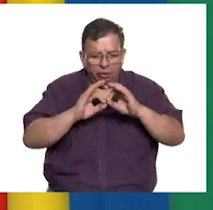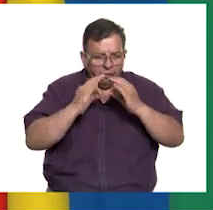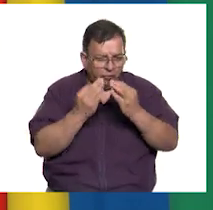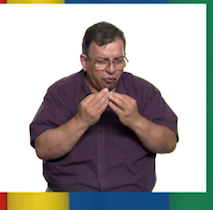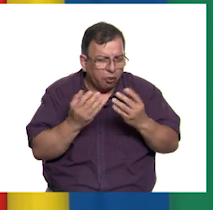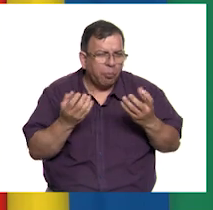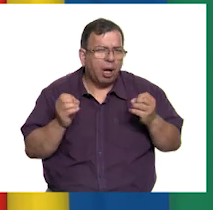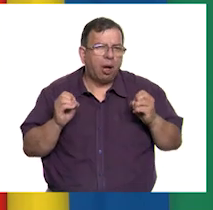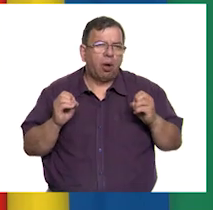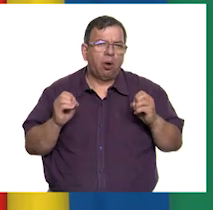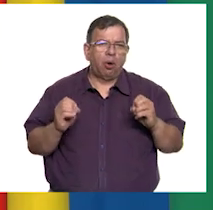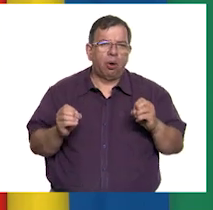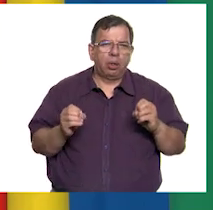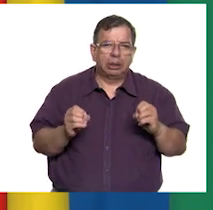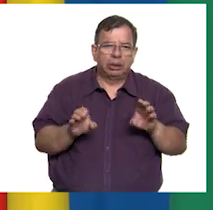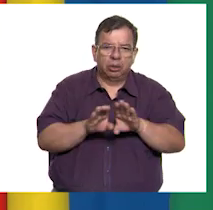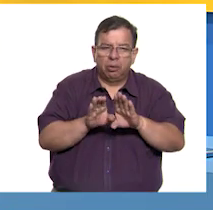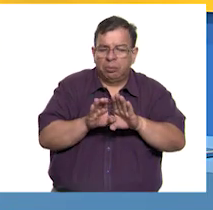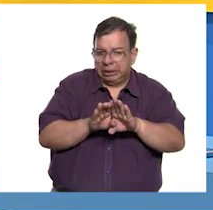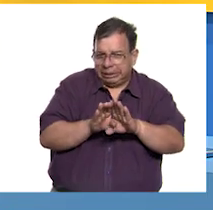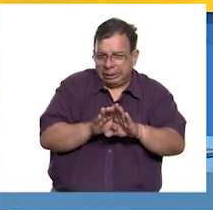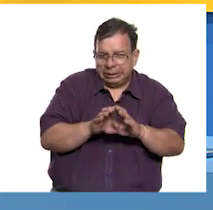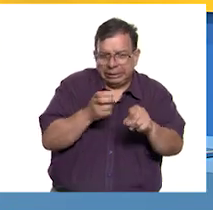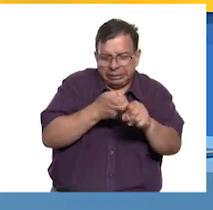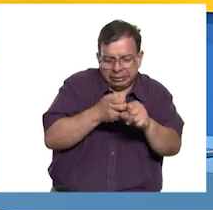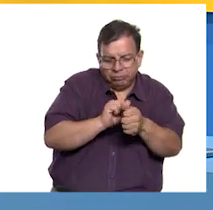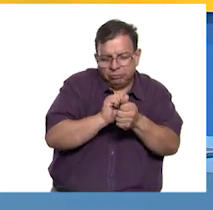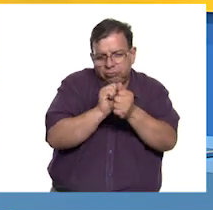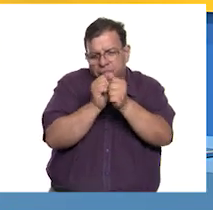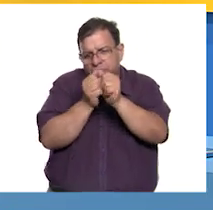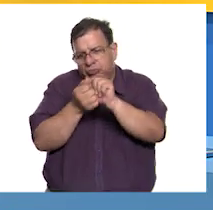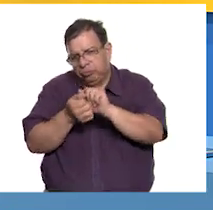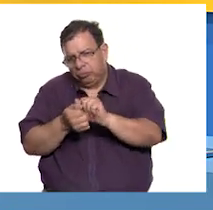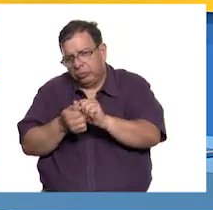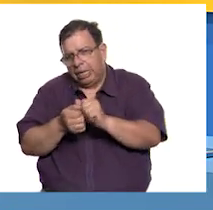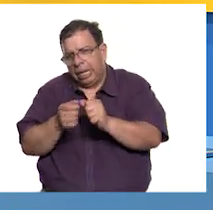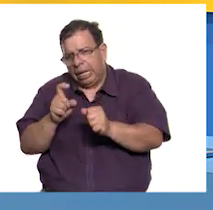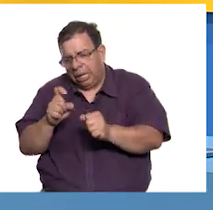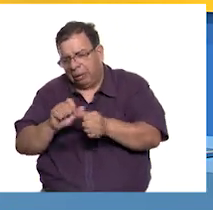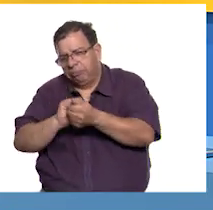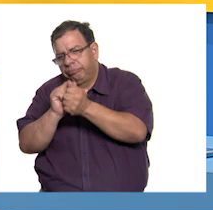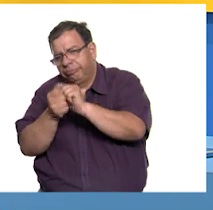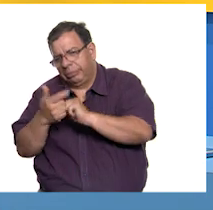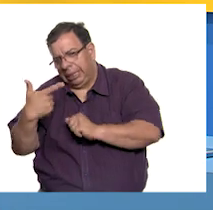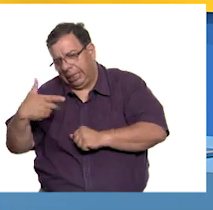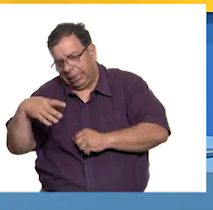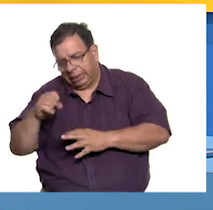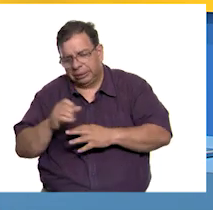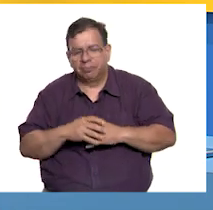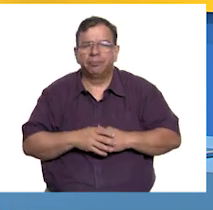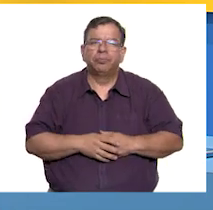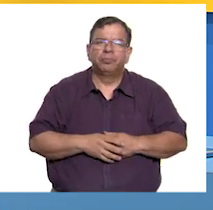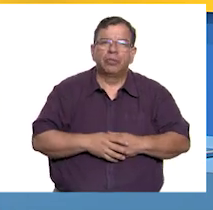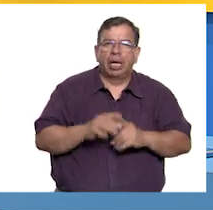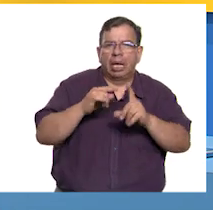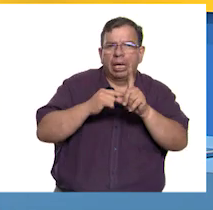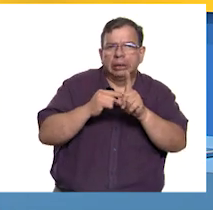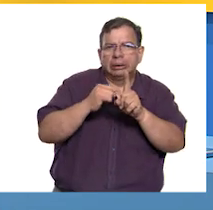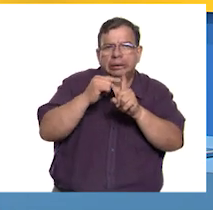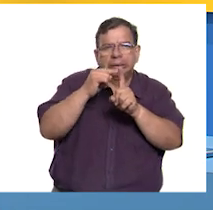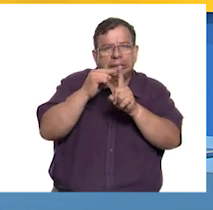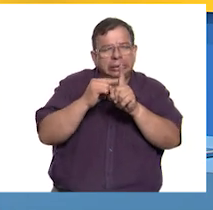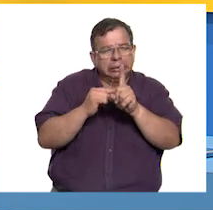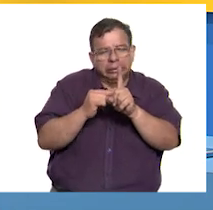o pueden tener cambios de estado. Así es, pero mucha atención. La temperatura es muy